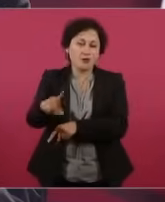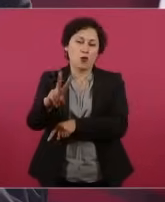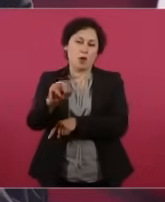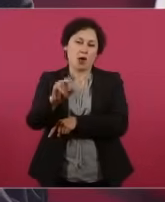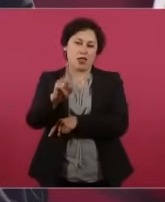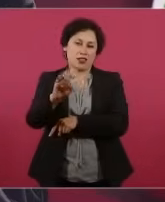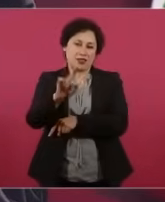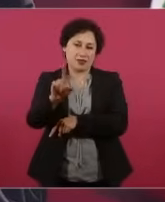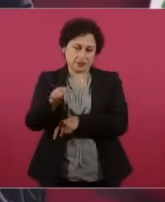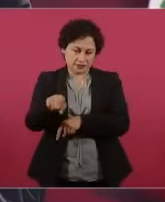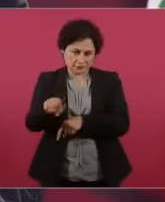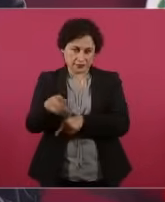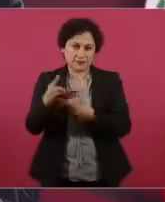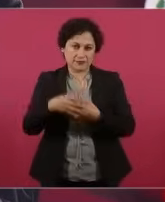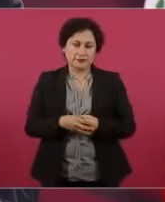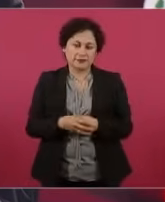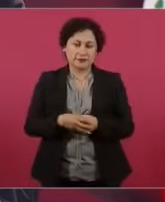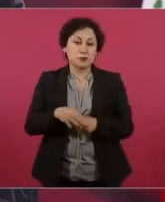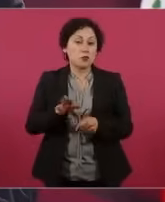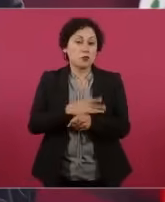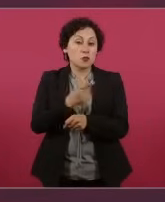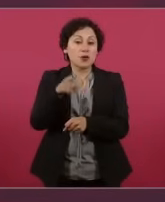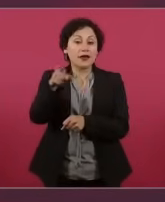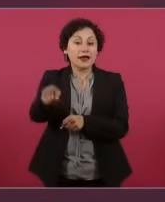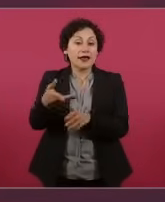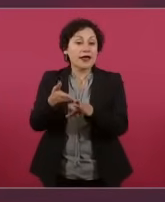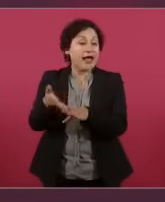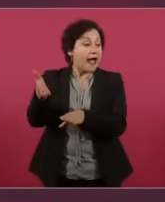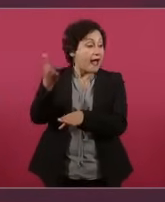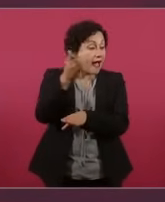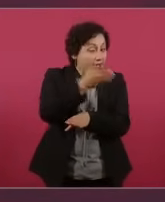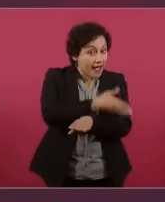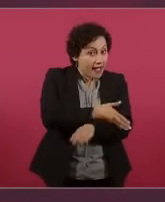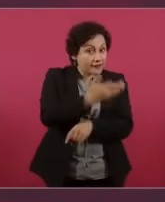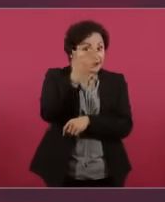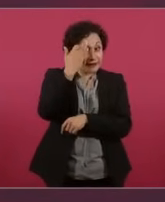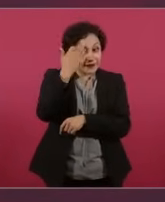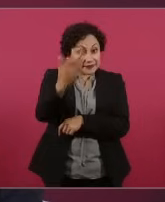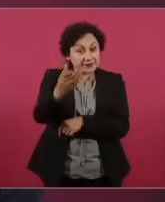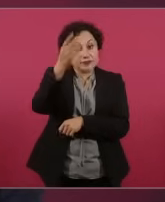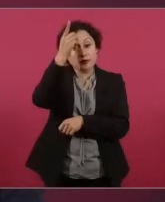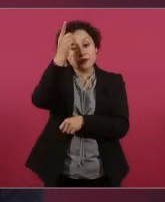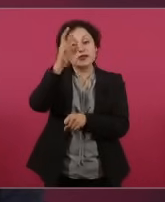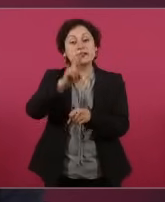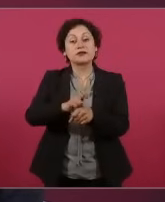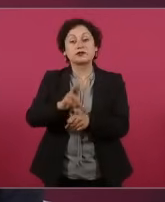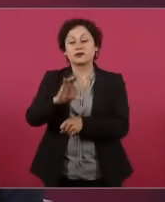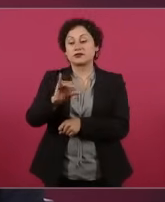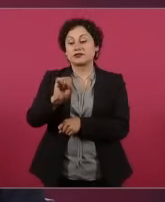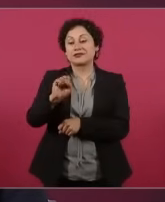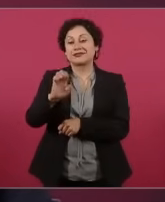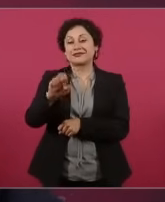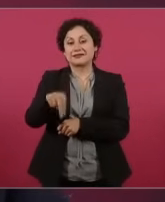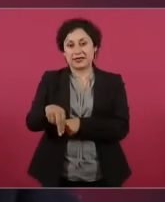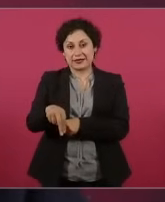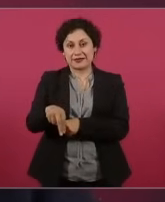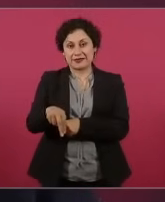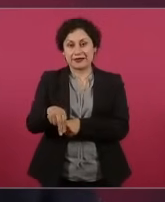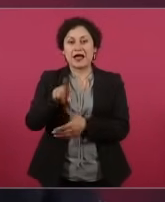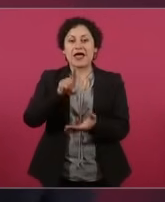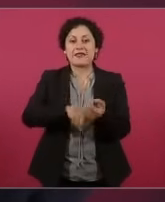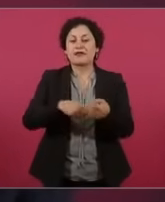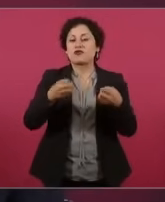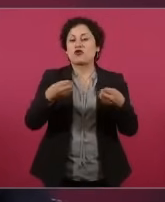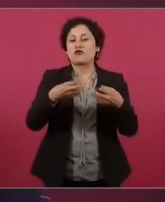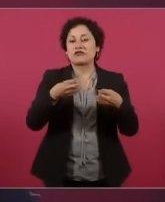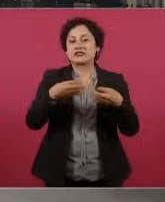que había estado de director del CISEN, de la oficina de